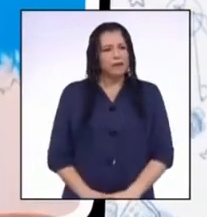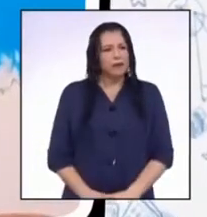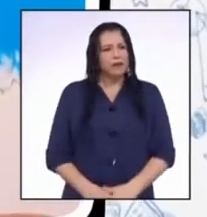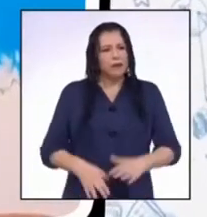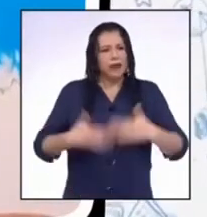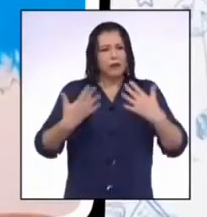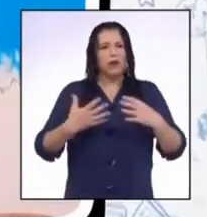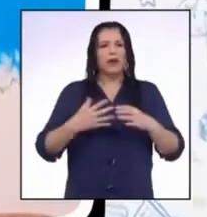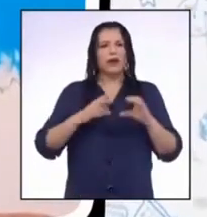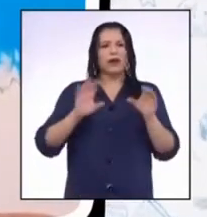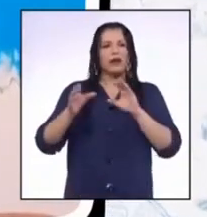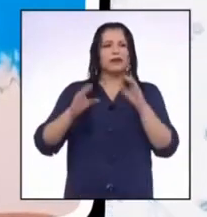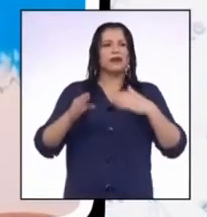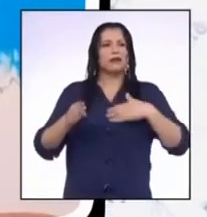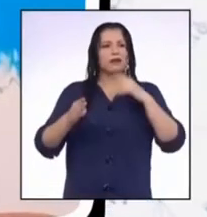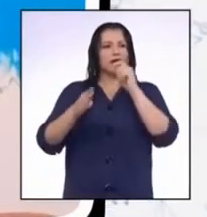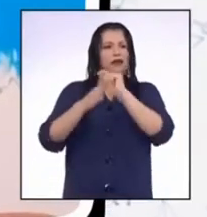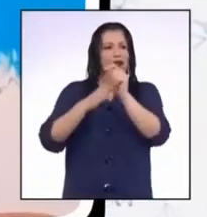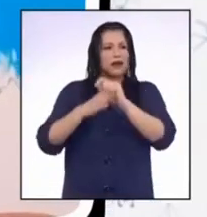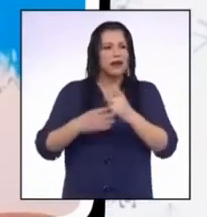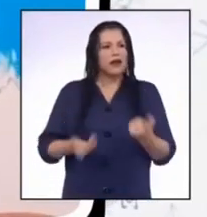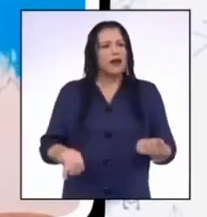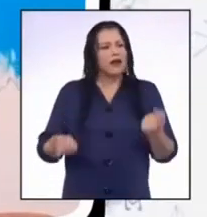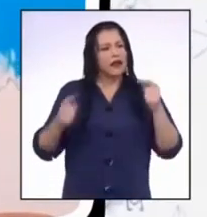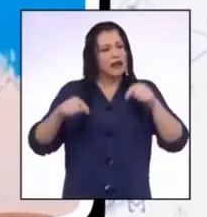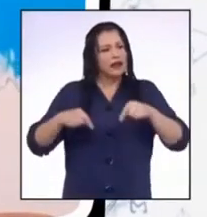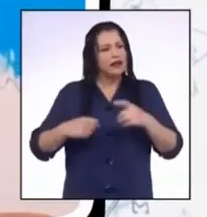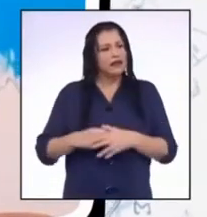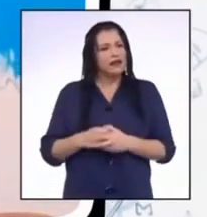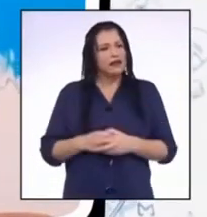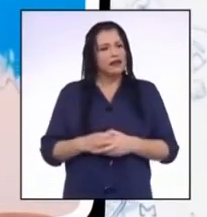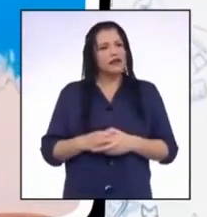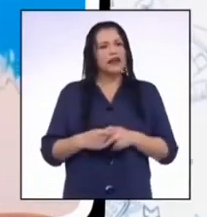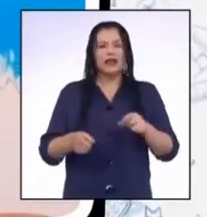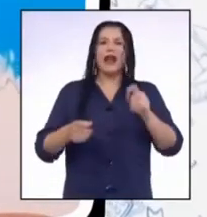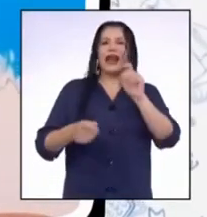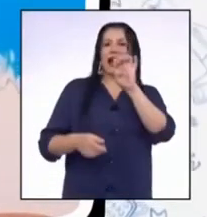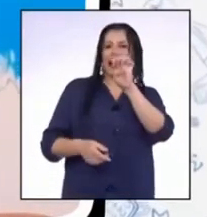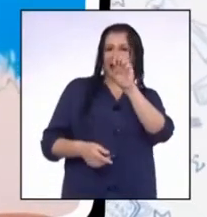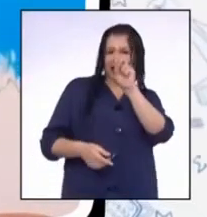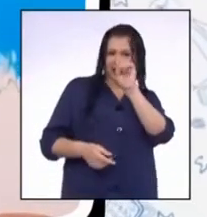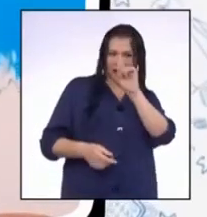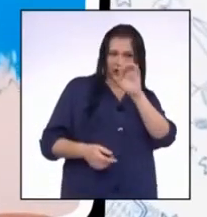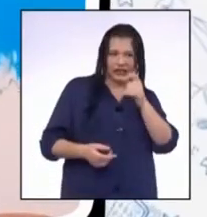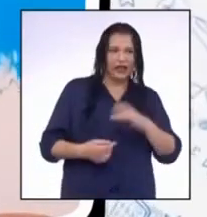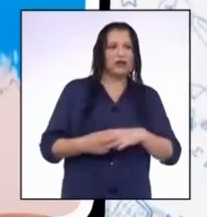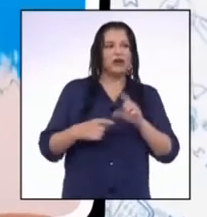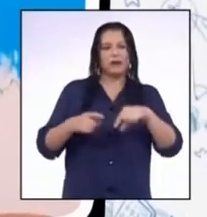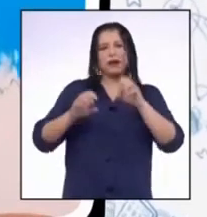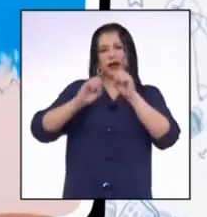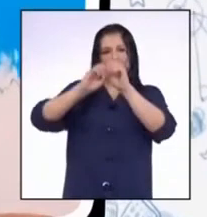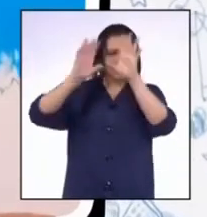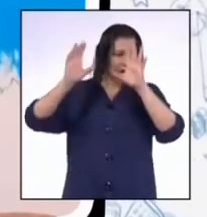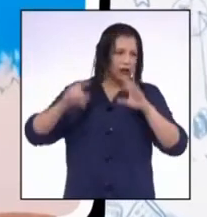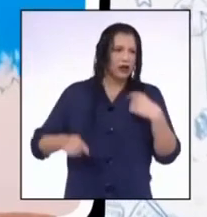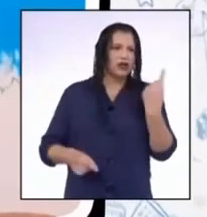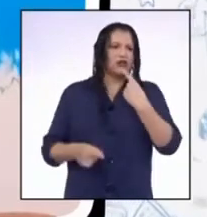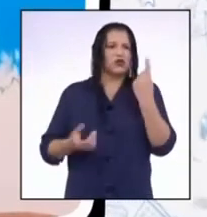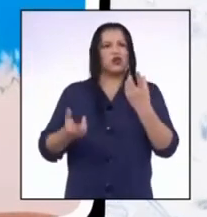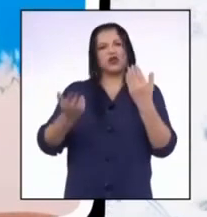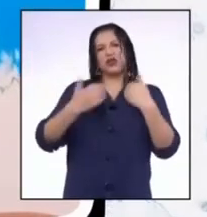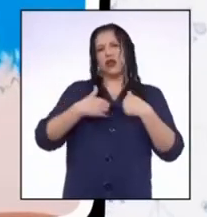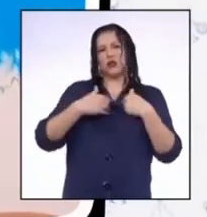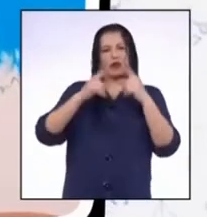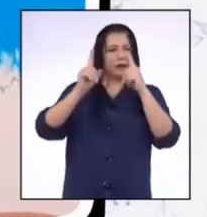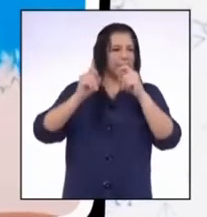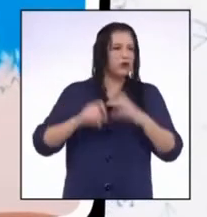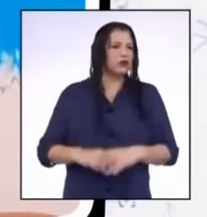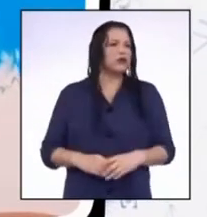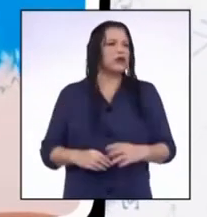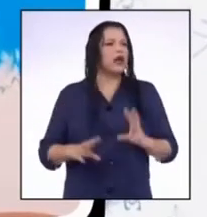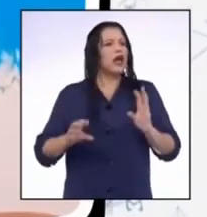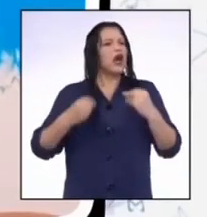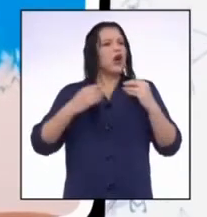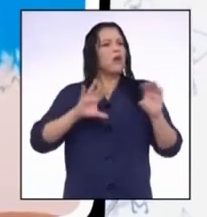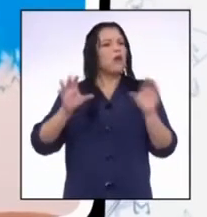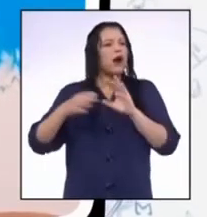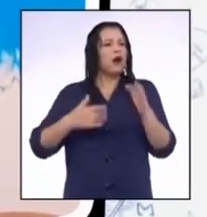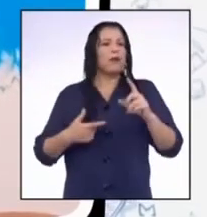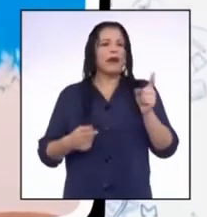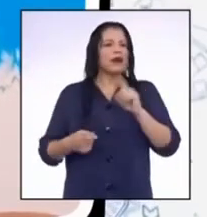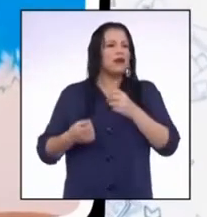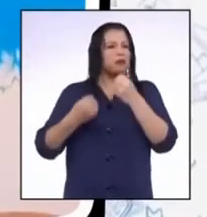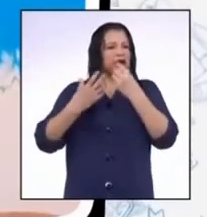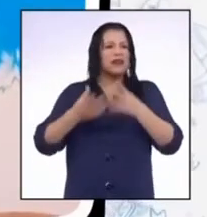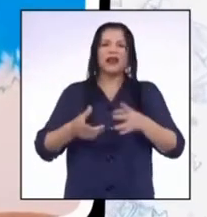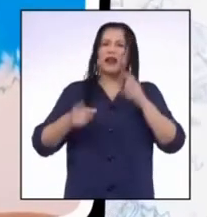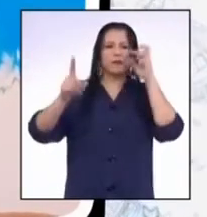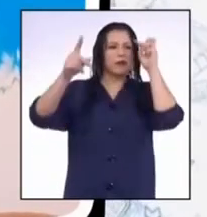poder cumplir la misión. En este caso la misión sería el ensayo. Me ha quedado súper claro. Solo tengo una pregunta. ¿Cómo hago para no perder de vista